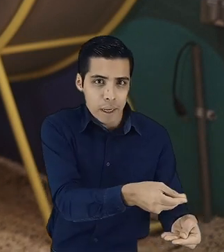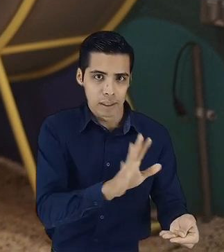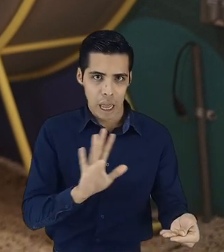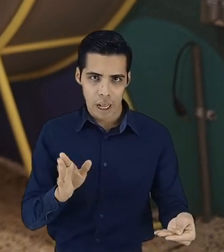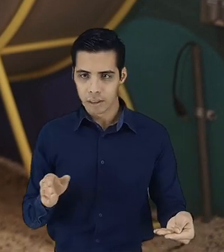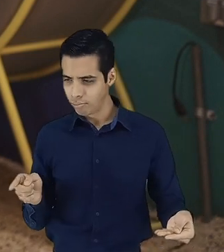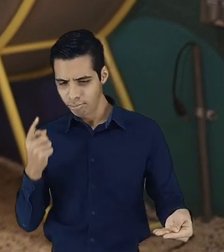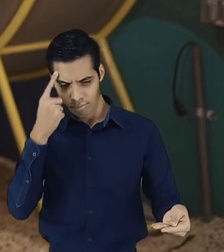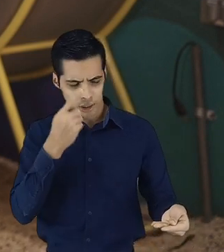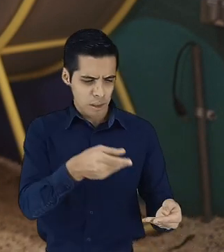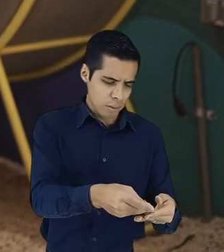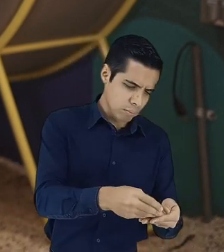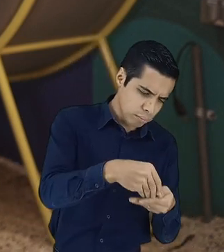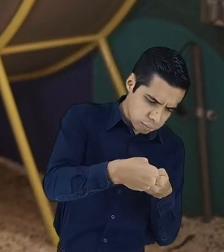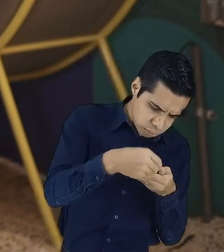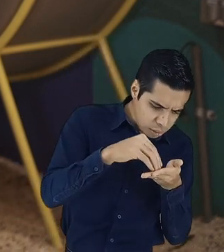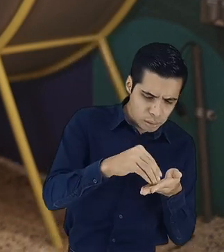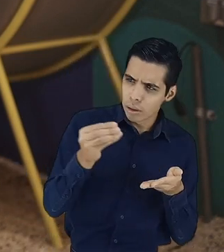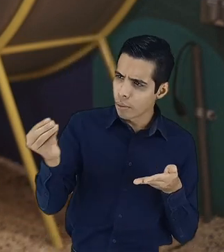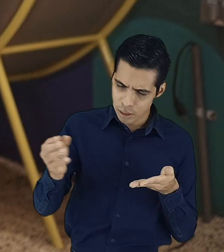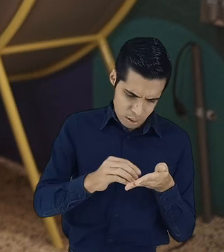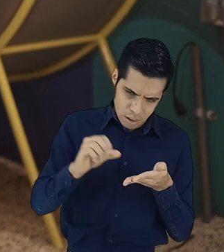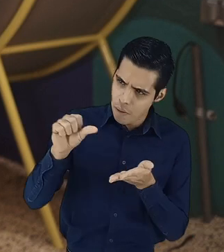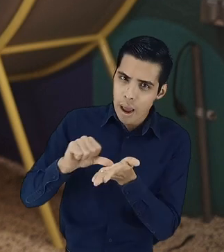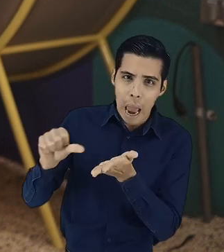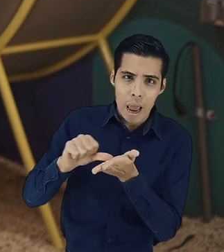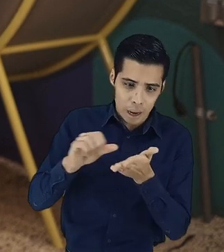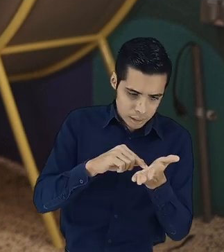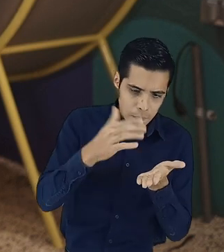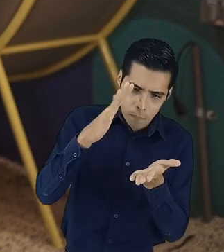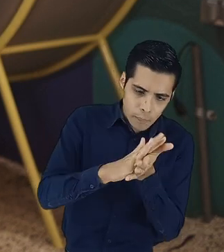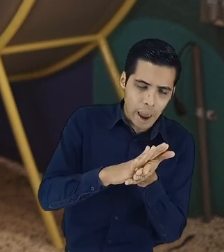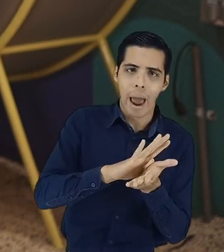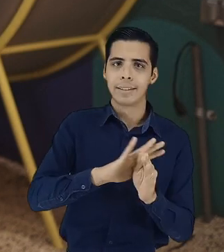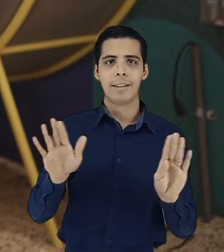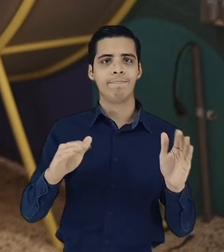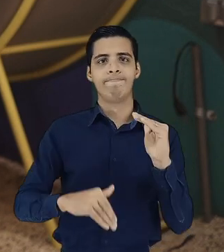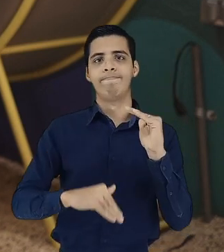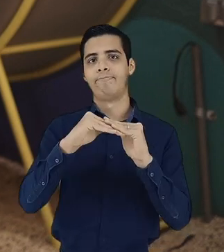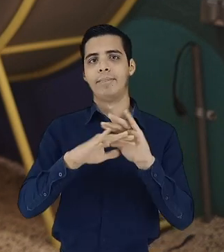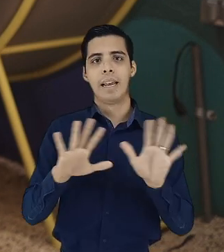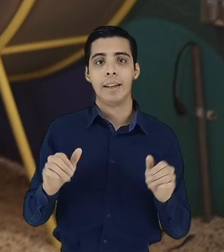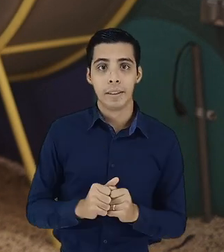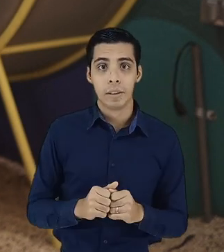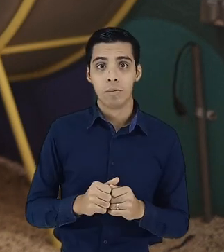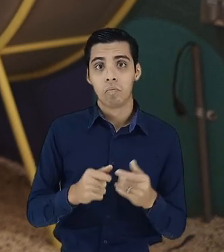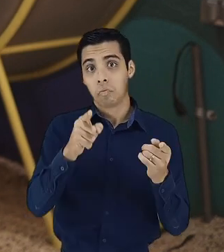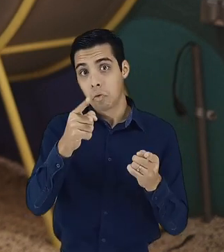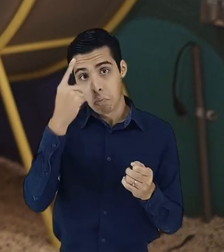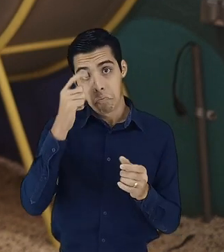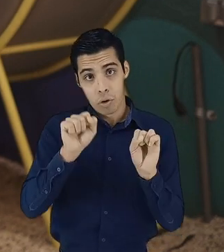ese sobre, sabrás que en ese momento debes parar. Si eres más digital, entonces puedes hacerlo en una hoja de Excel o en alguna de las apps que te permite